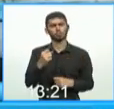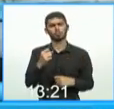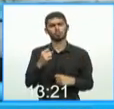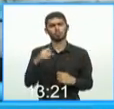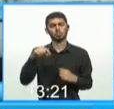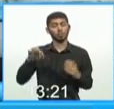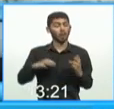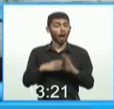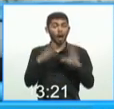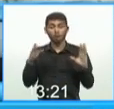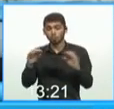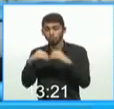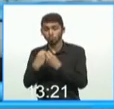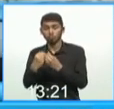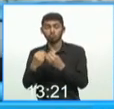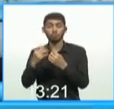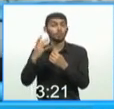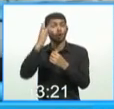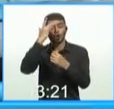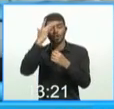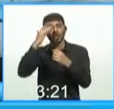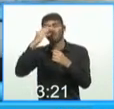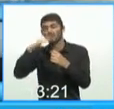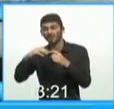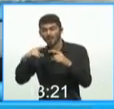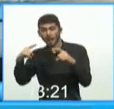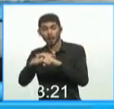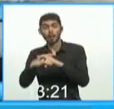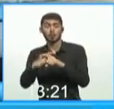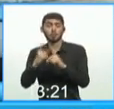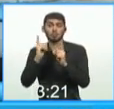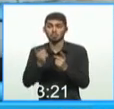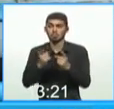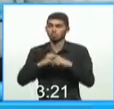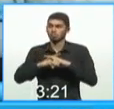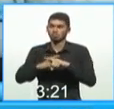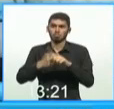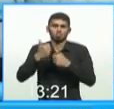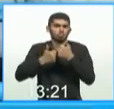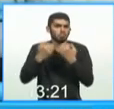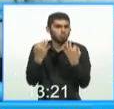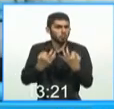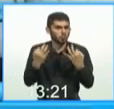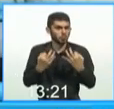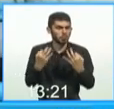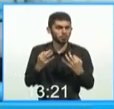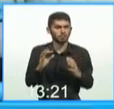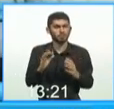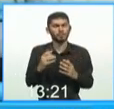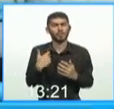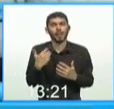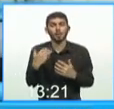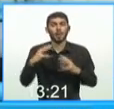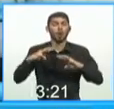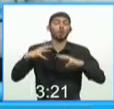año ahora con con la World League de India con con la final este también haciendo un torneo muy bueno una lástima por ahí el cruce de